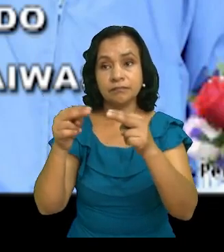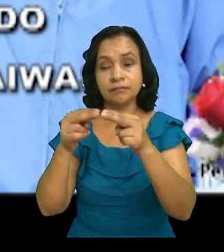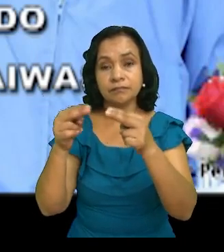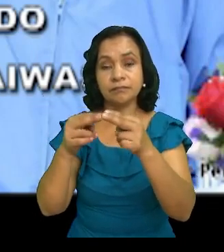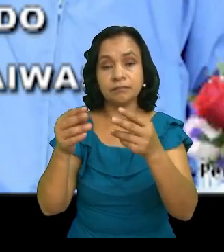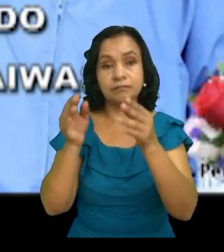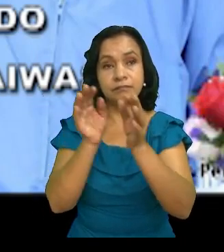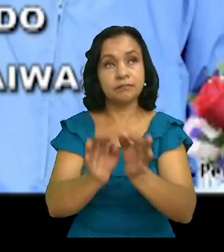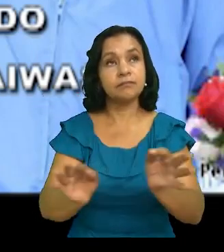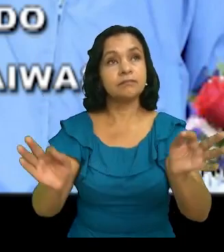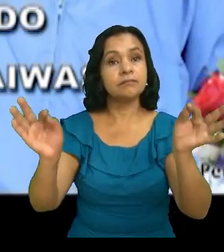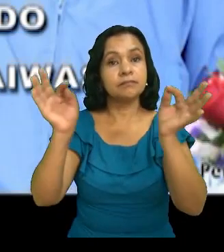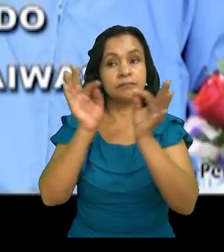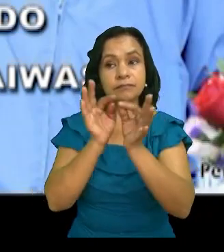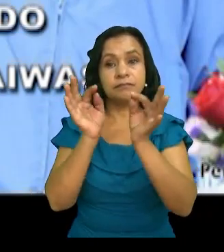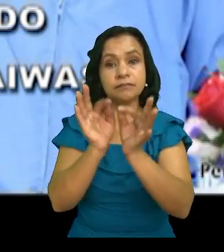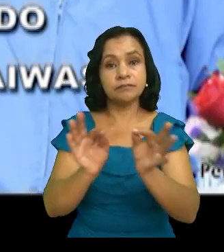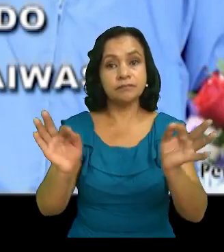de gran productividad,